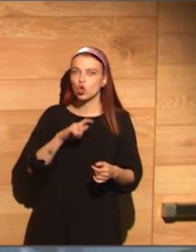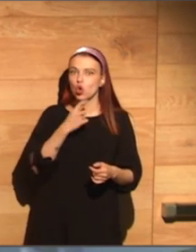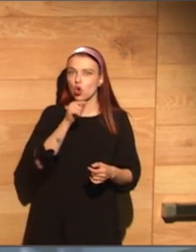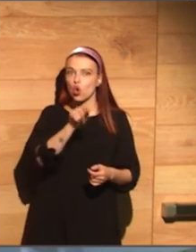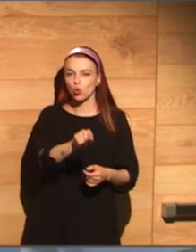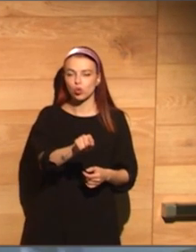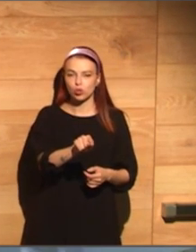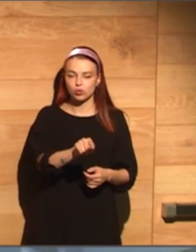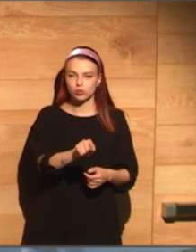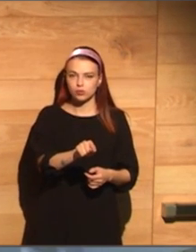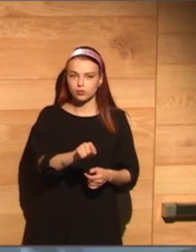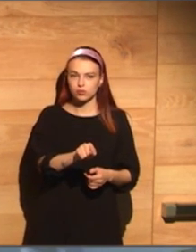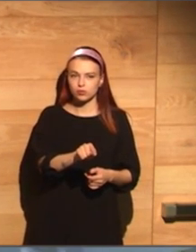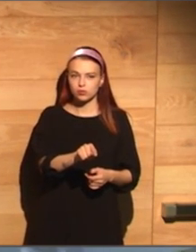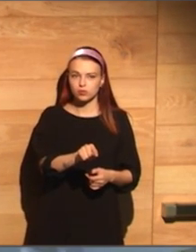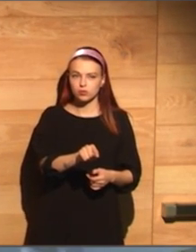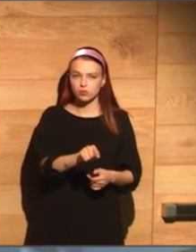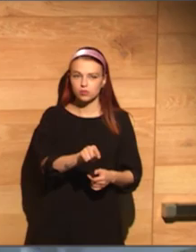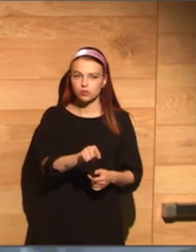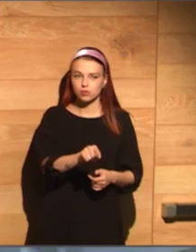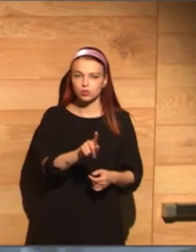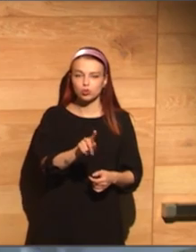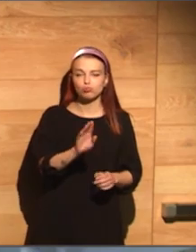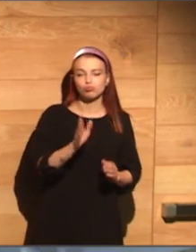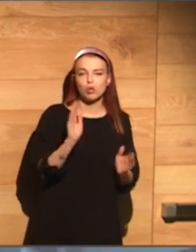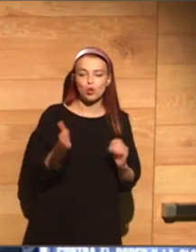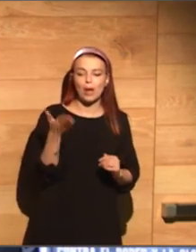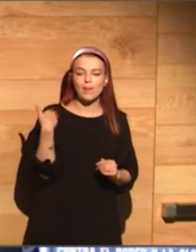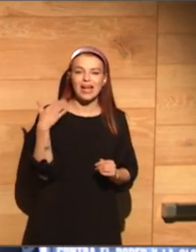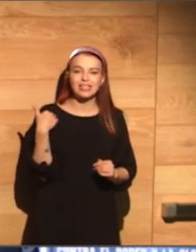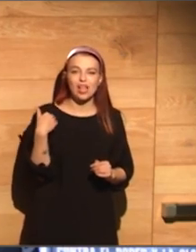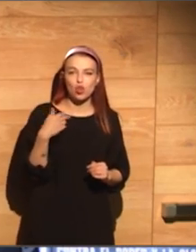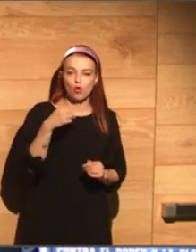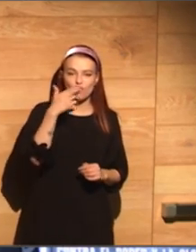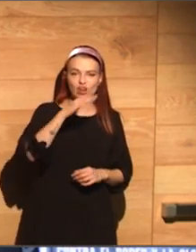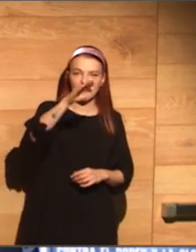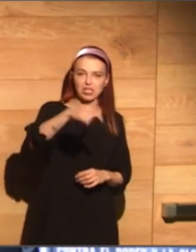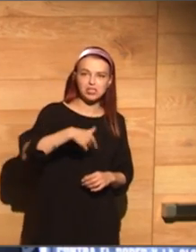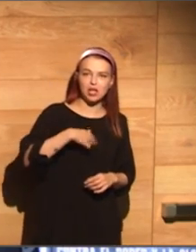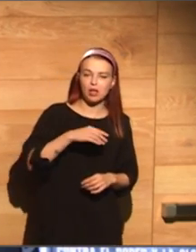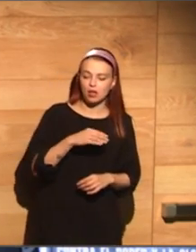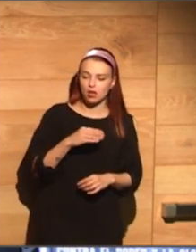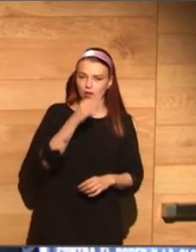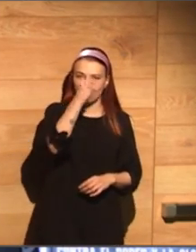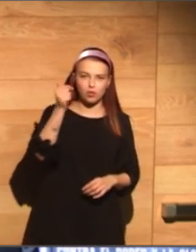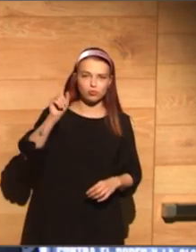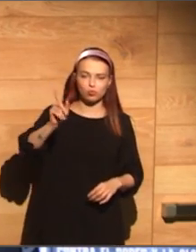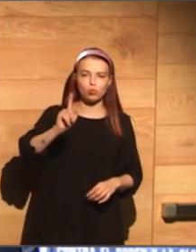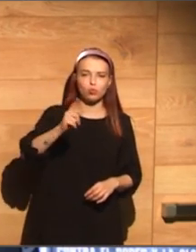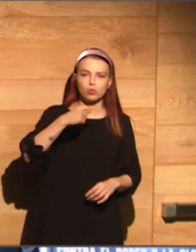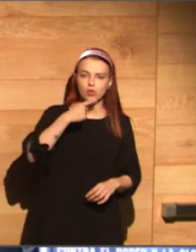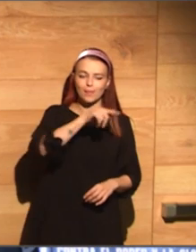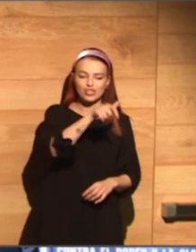que no reniega en absoluto de su pasado franquista, al contrario que todos estos que considera traidores y